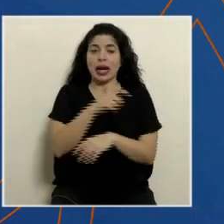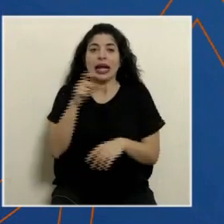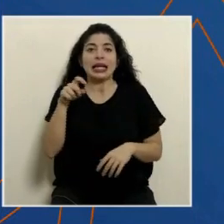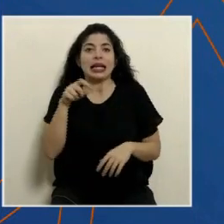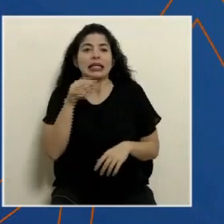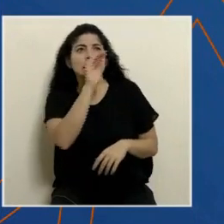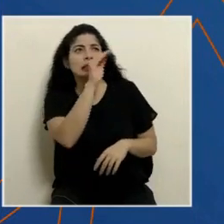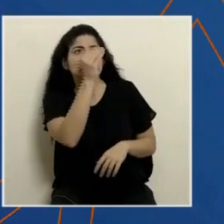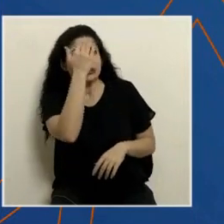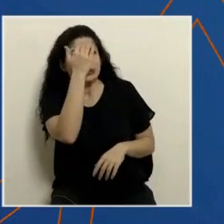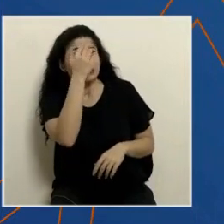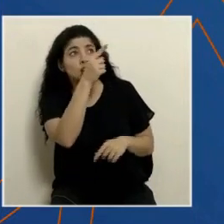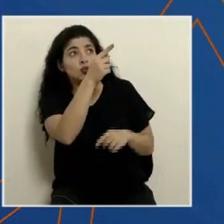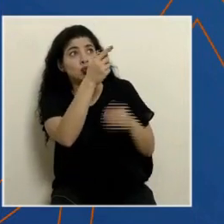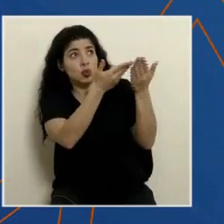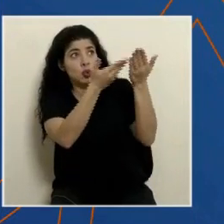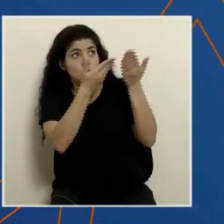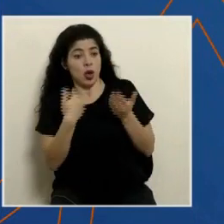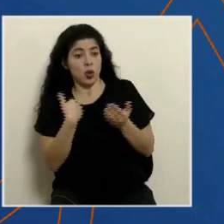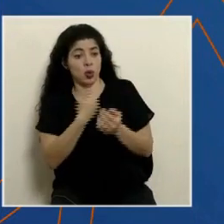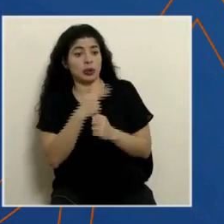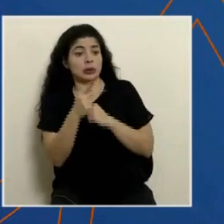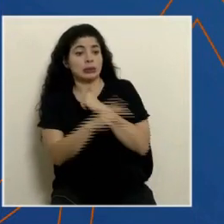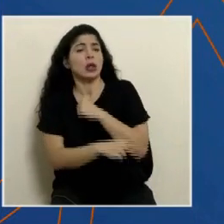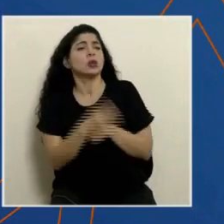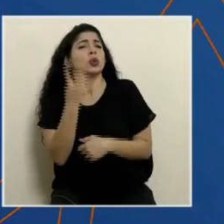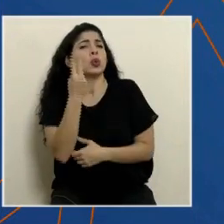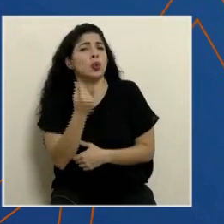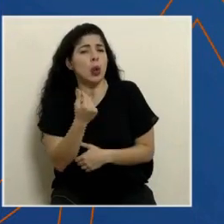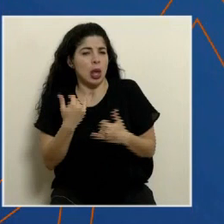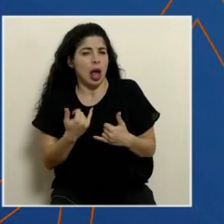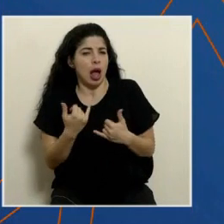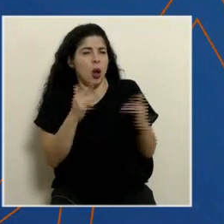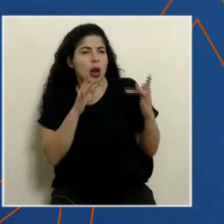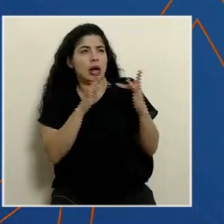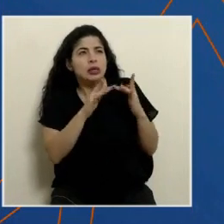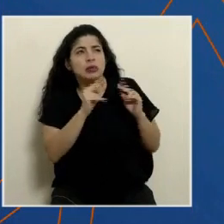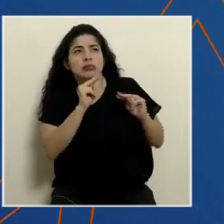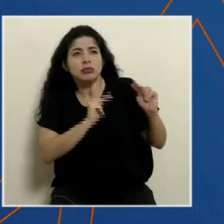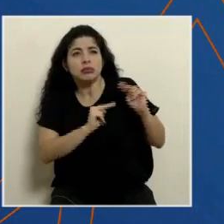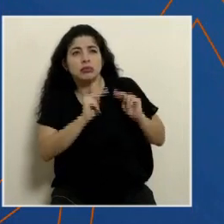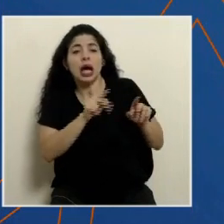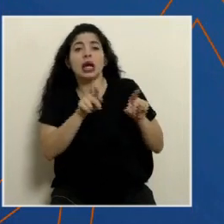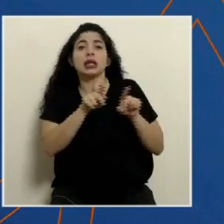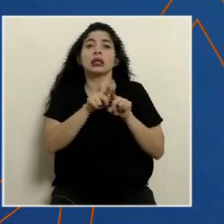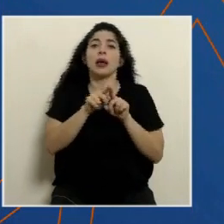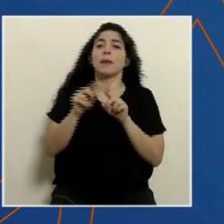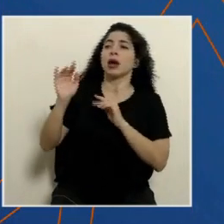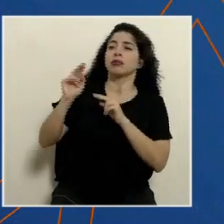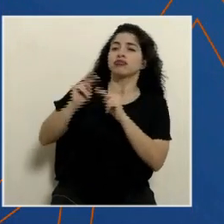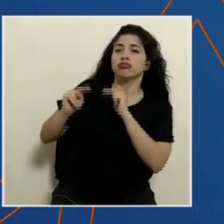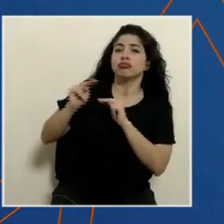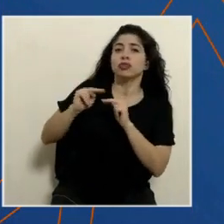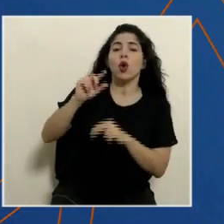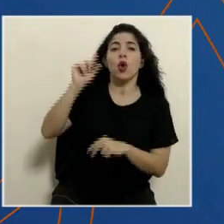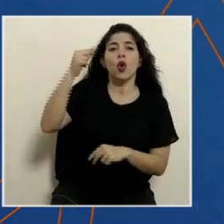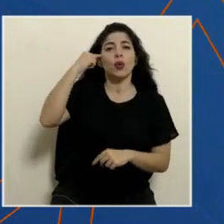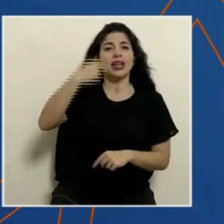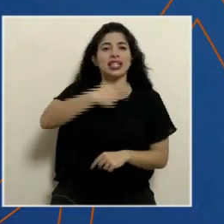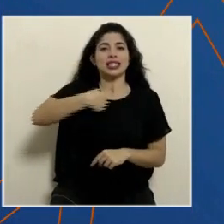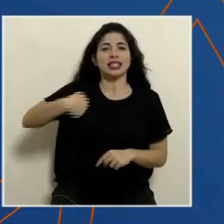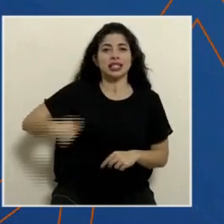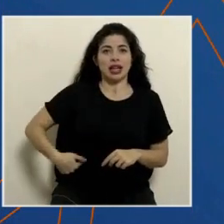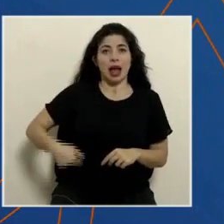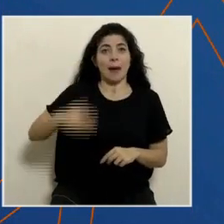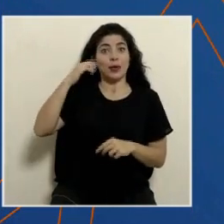cantidad que darán a nuestro país, y estamos en gestiones con el gobierno de China, una vez que fue